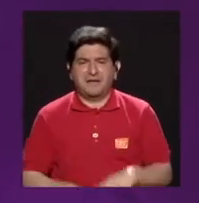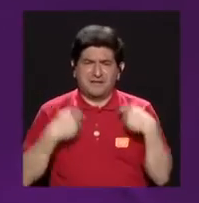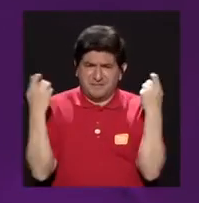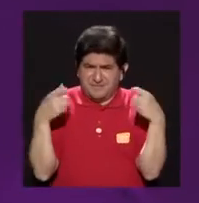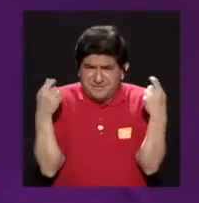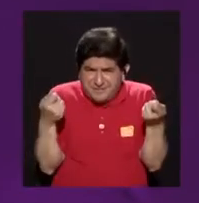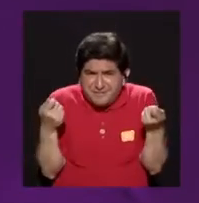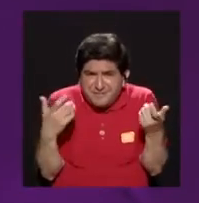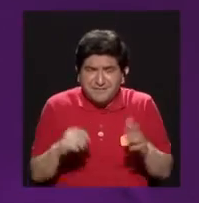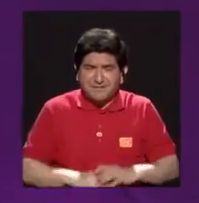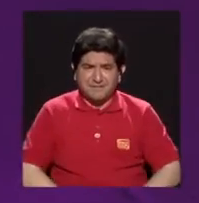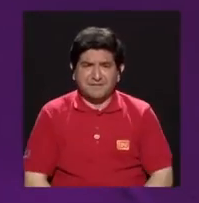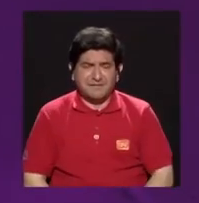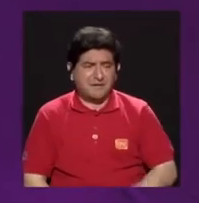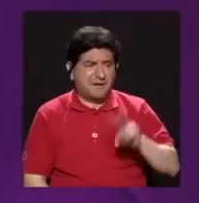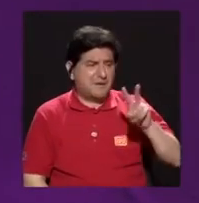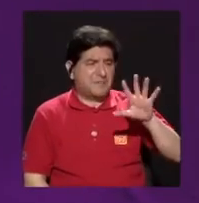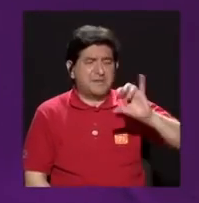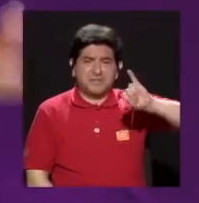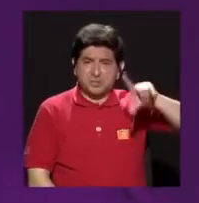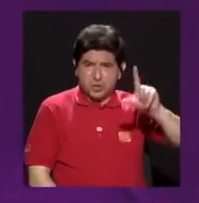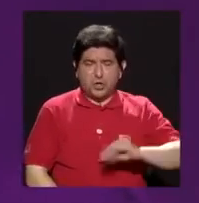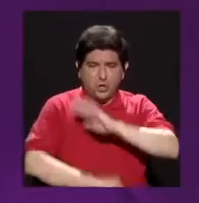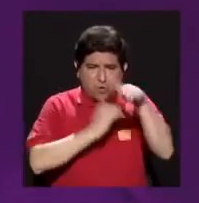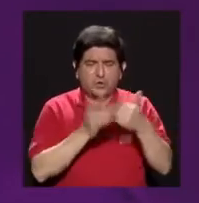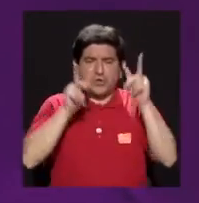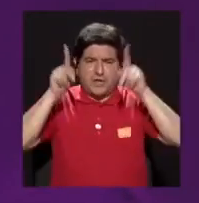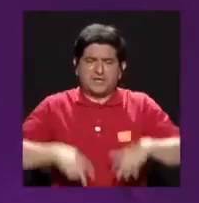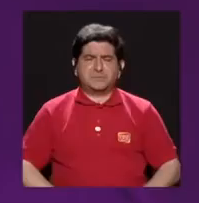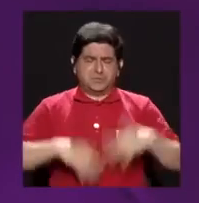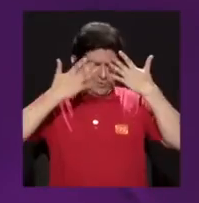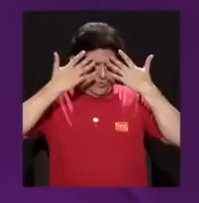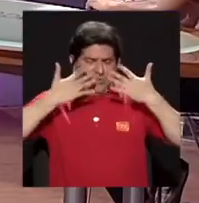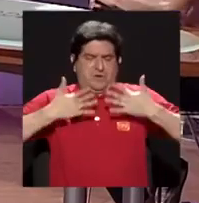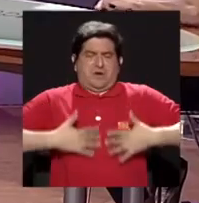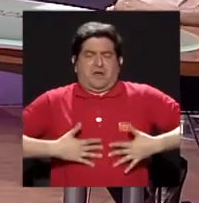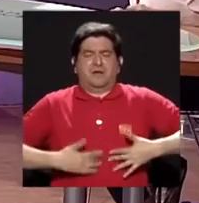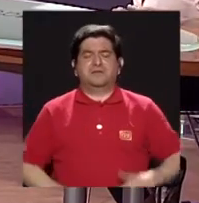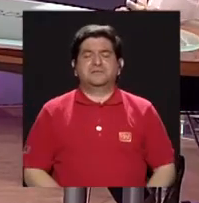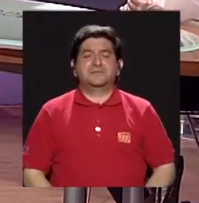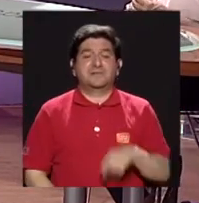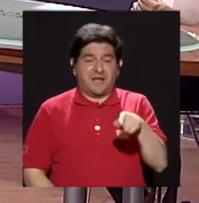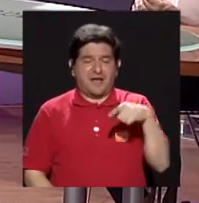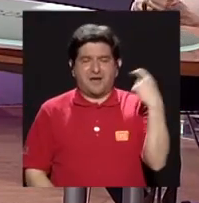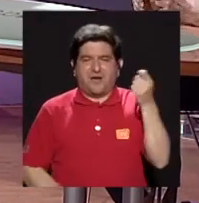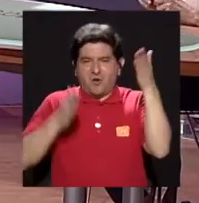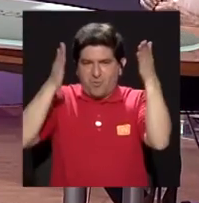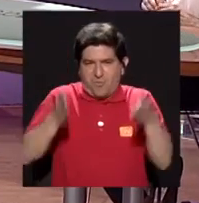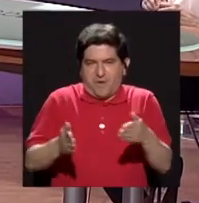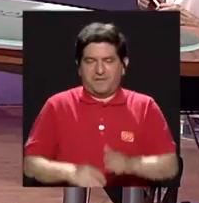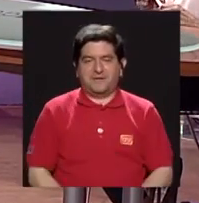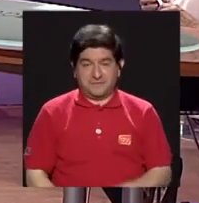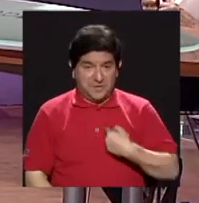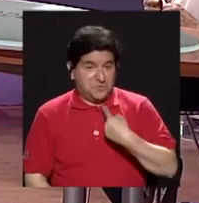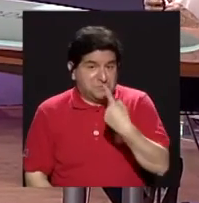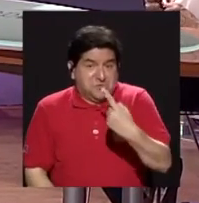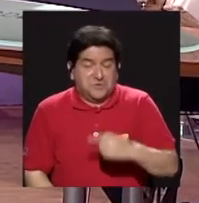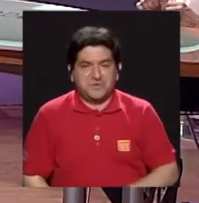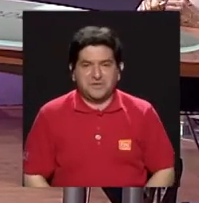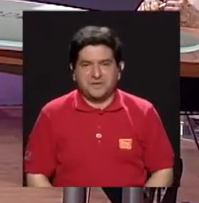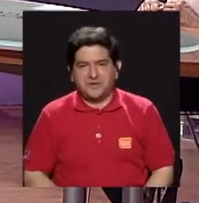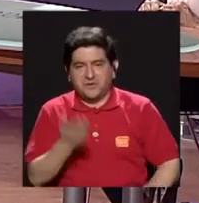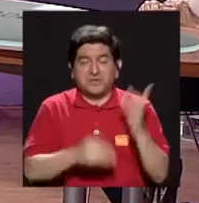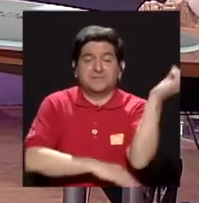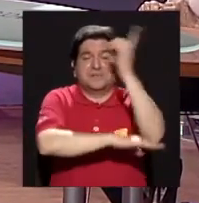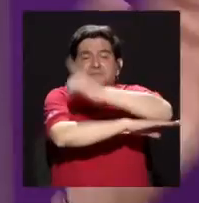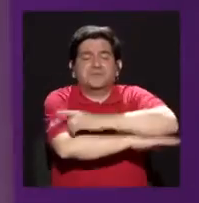celebrarla. El 25 de julio todos nos disfrazamos, porque yo le llamo así de guanacastecos y guanacastecas, ¿verdad? De repente por ahí hay un